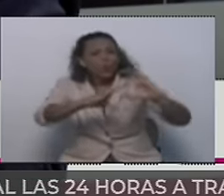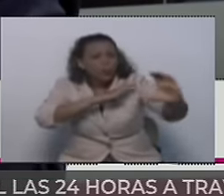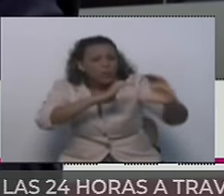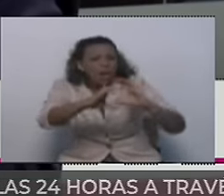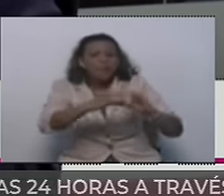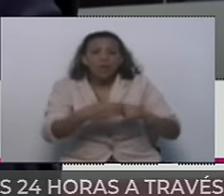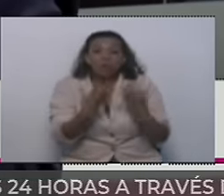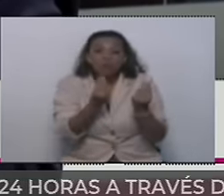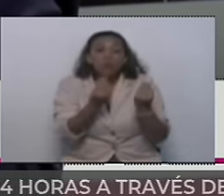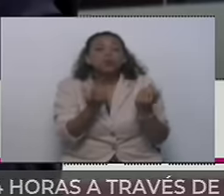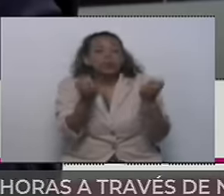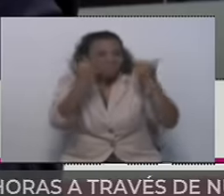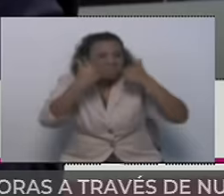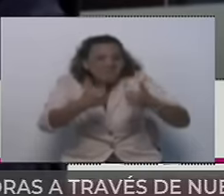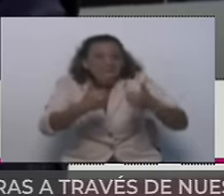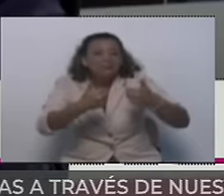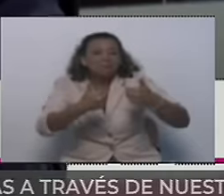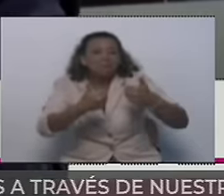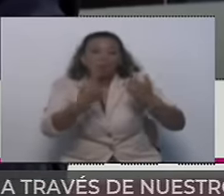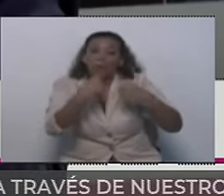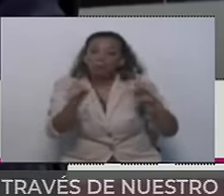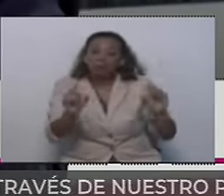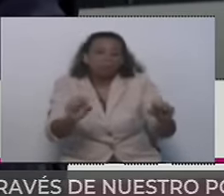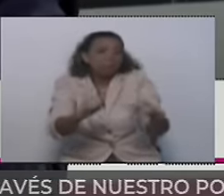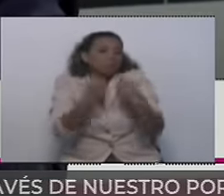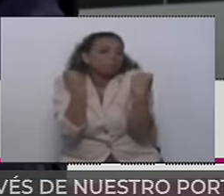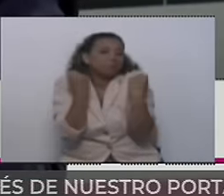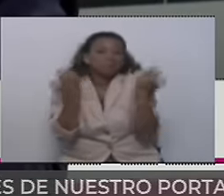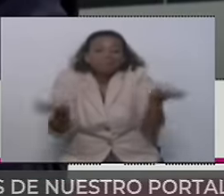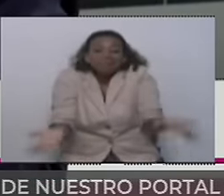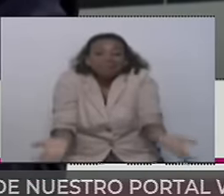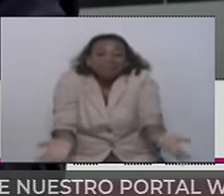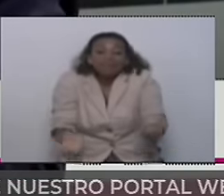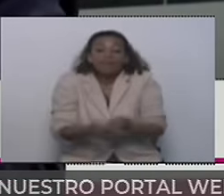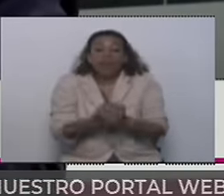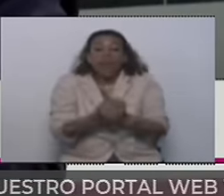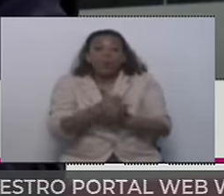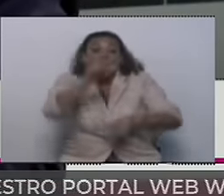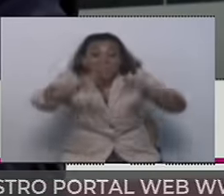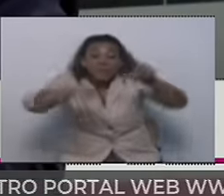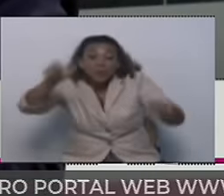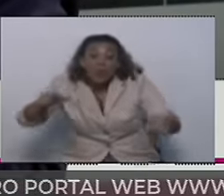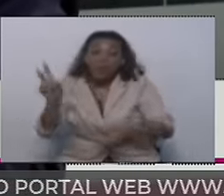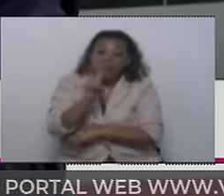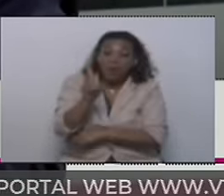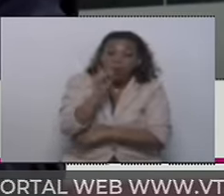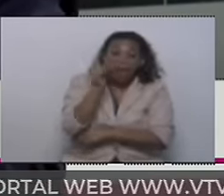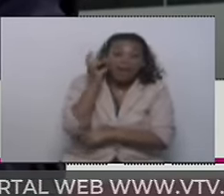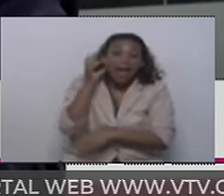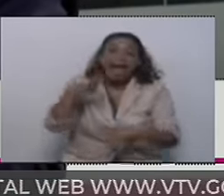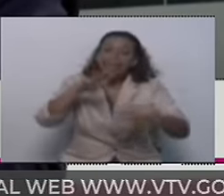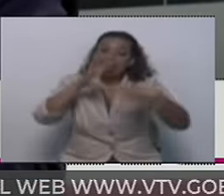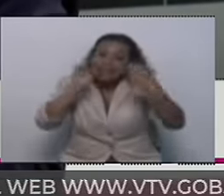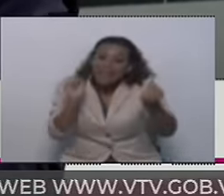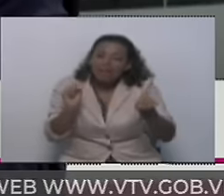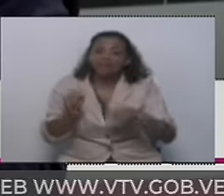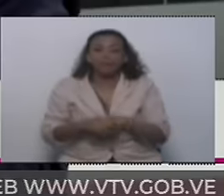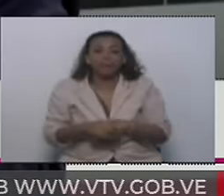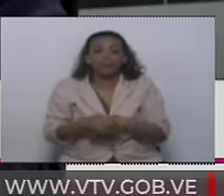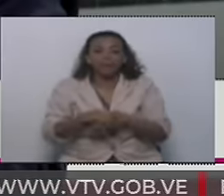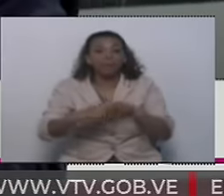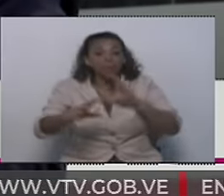Muchas se han concretado, otras no. Cuando los venezolanos hemos podido entendernos a través